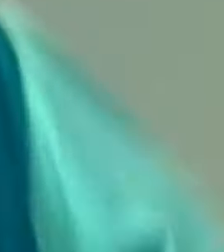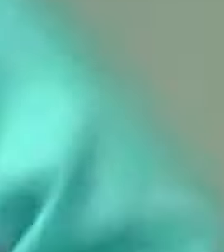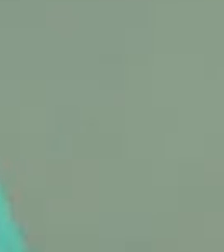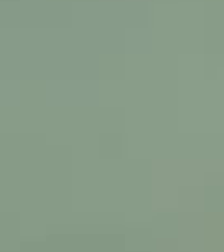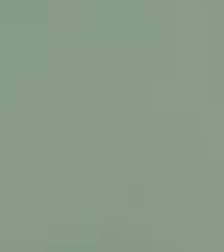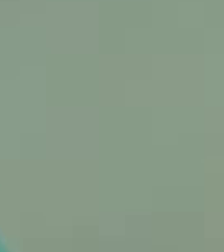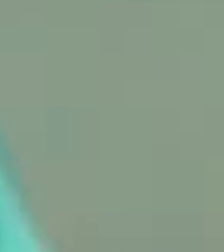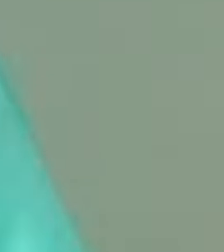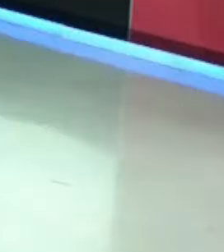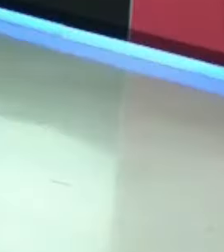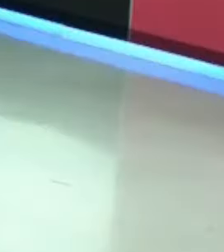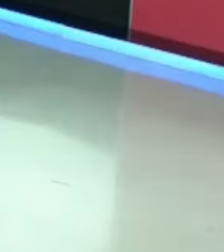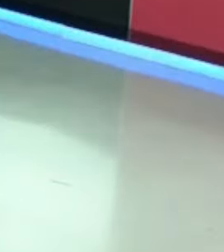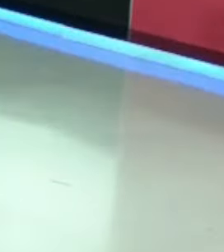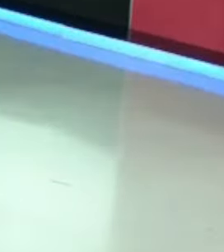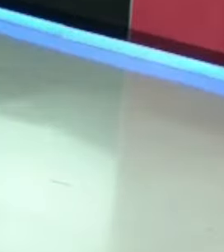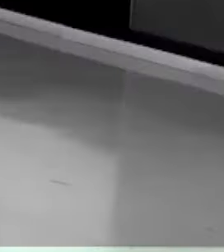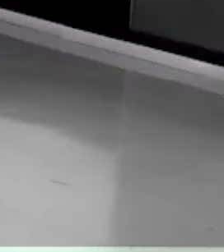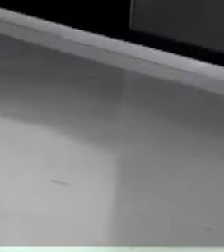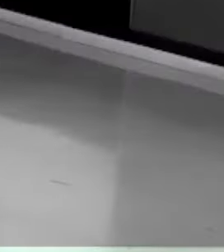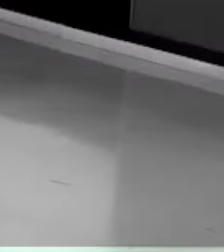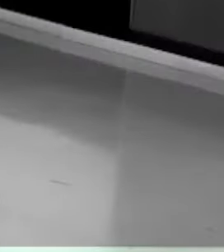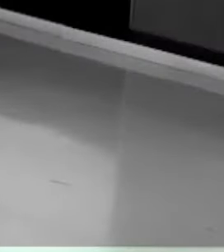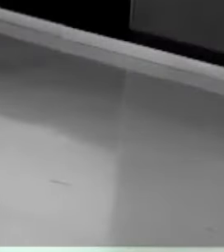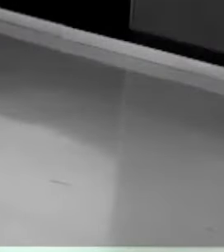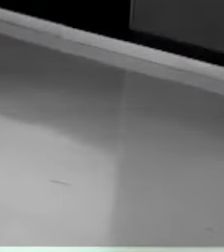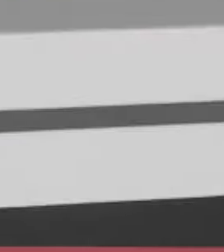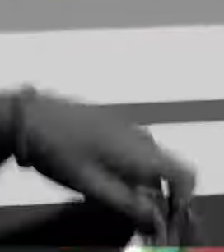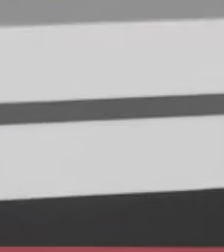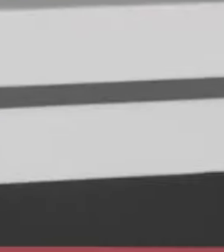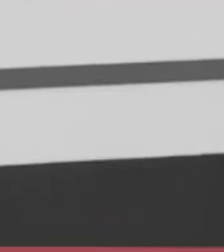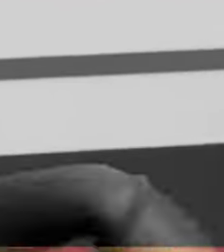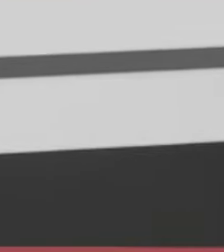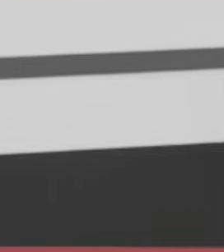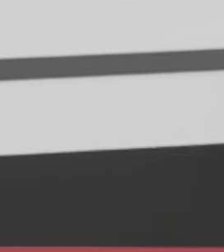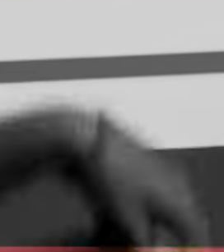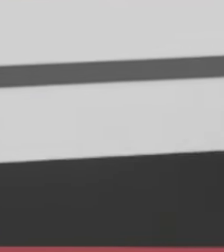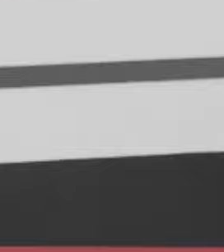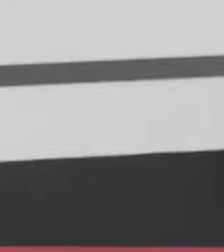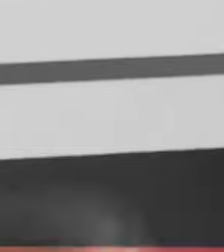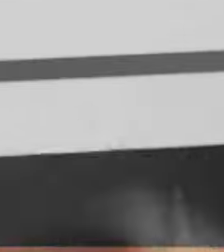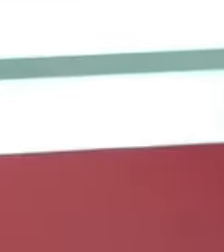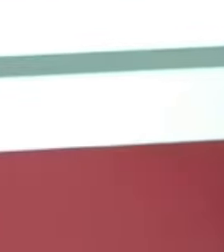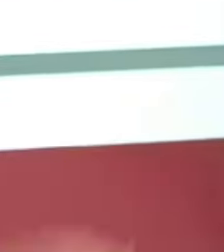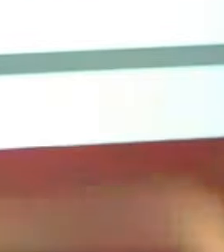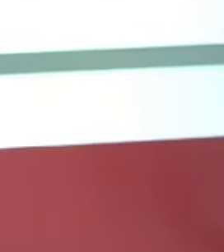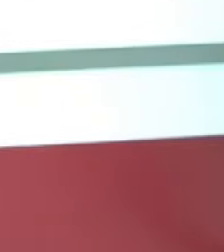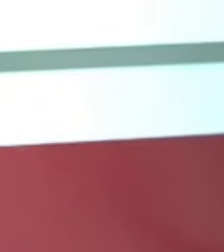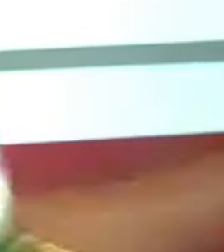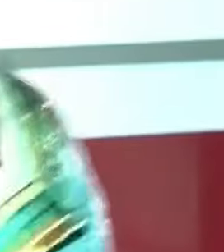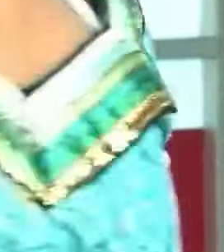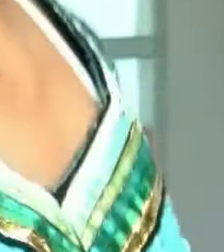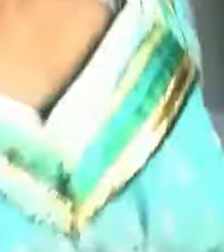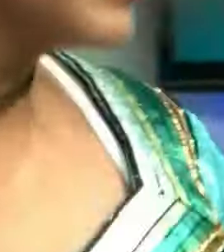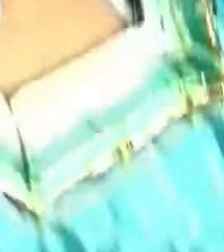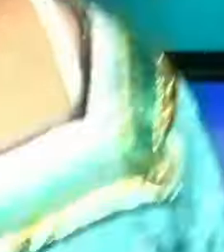has querido, Salai. Mosquita muerta, pareces Vidai. Se acabaron tus mentiras, Salai. La doble cara